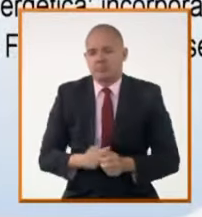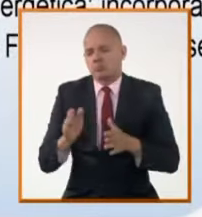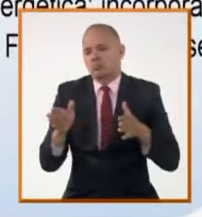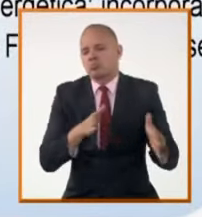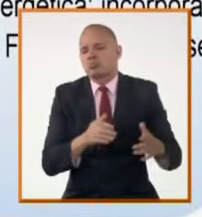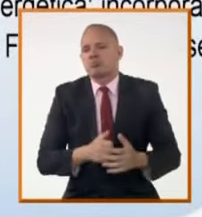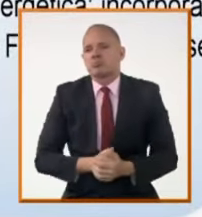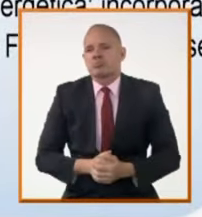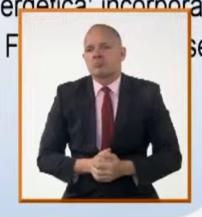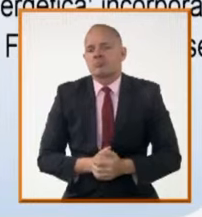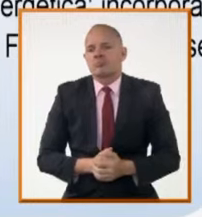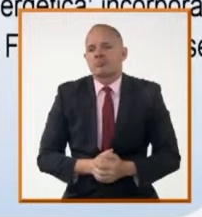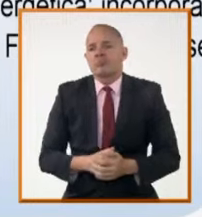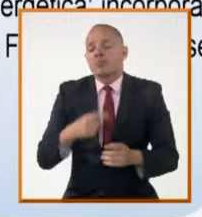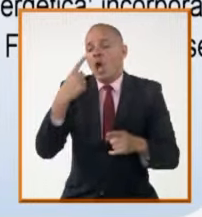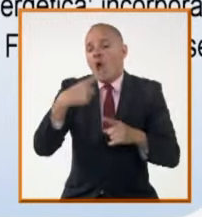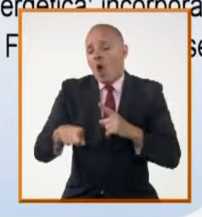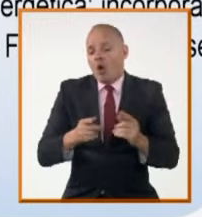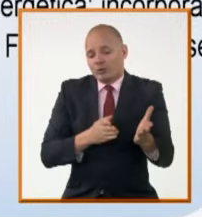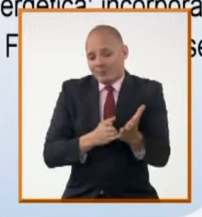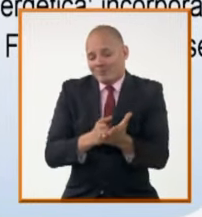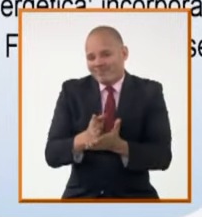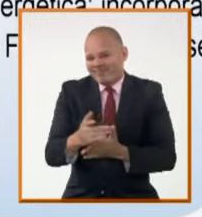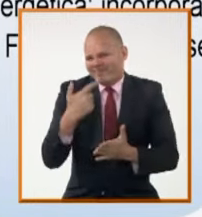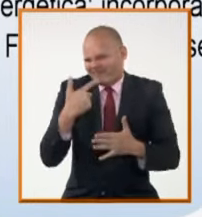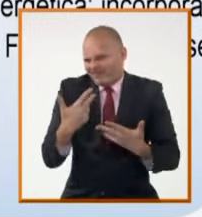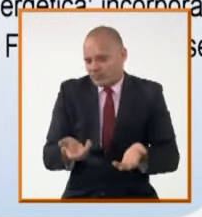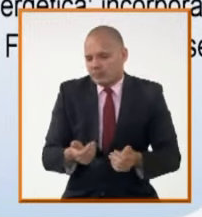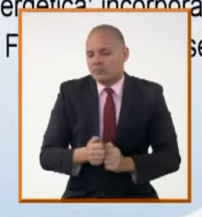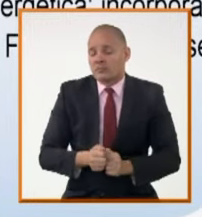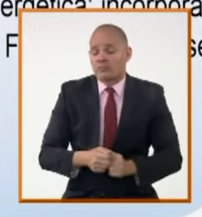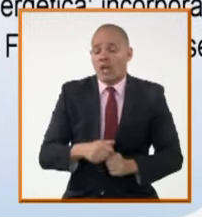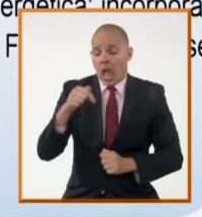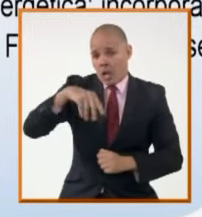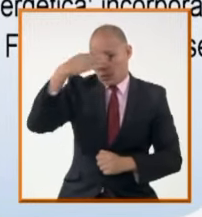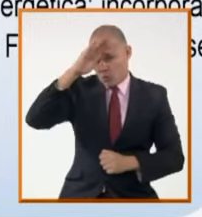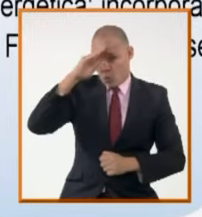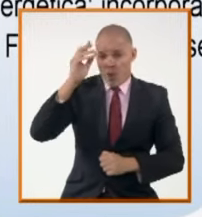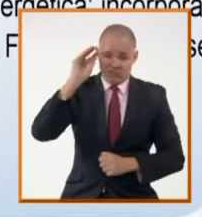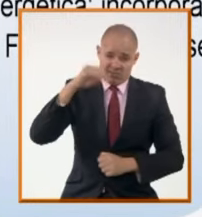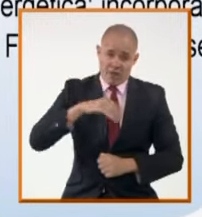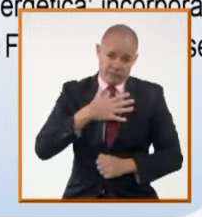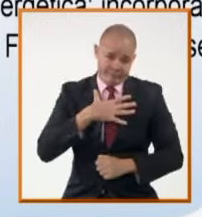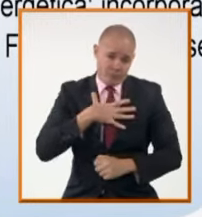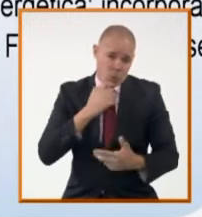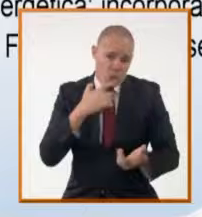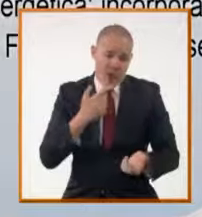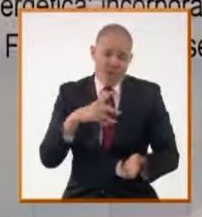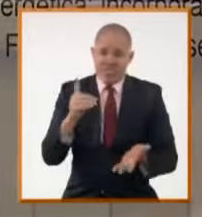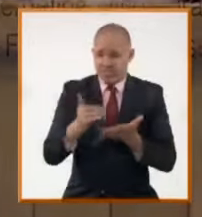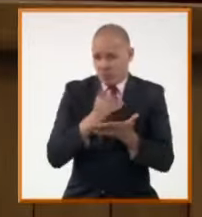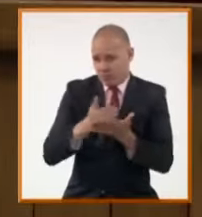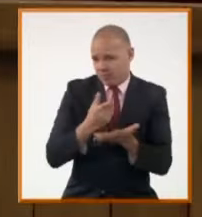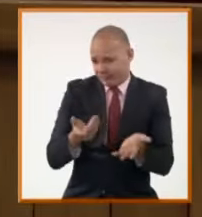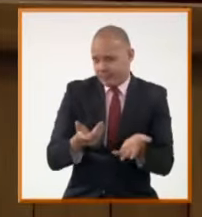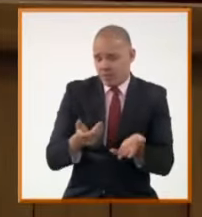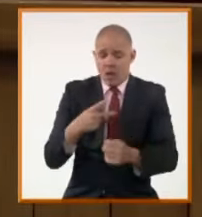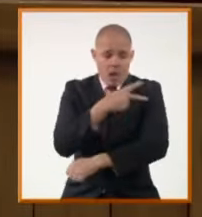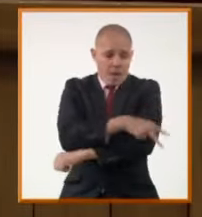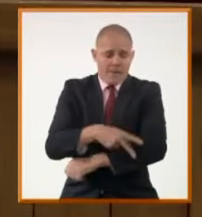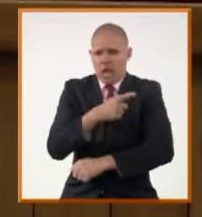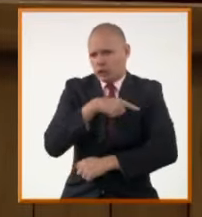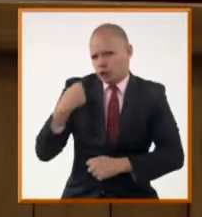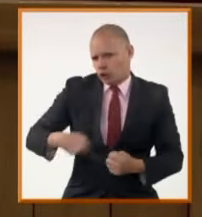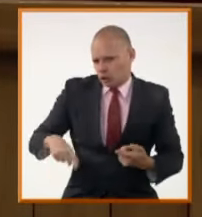de renegociación de la deuda con países estratégicos para el desarrollo del país. Es conocido, tenemos